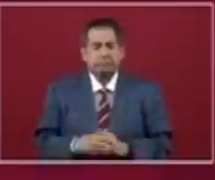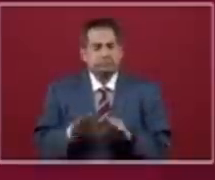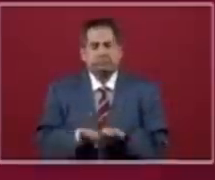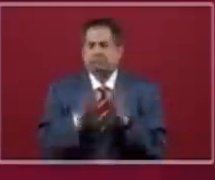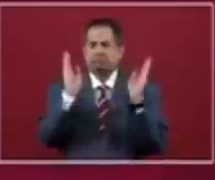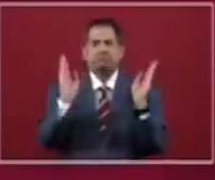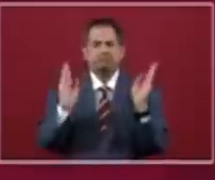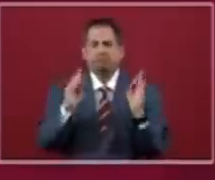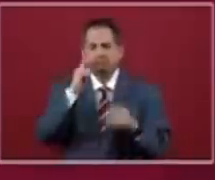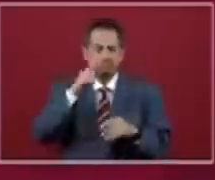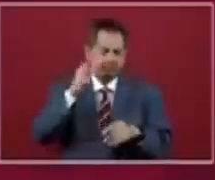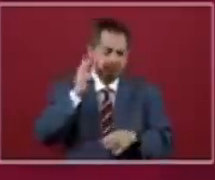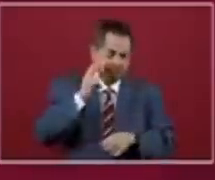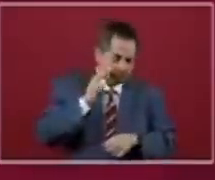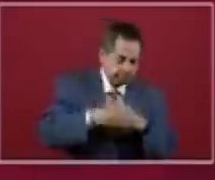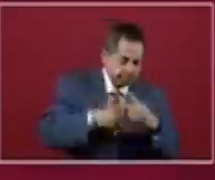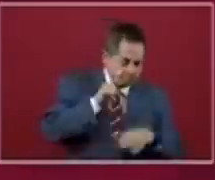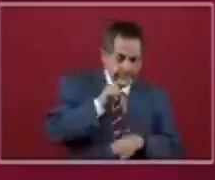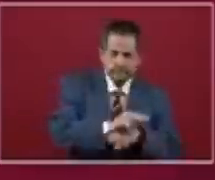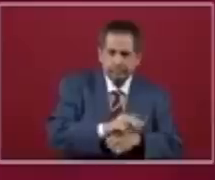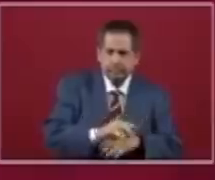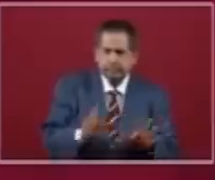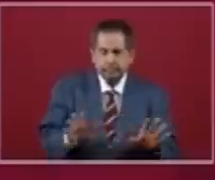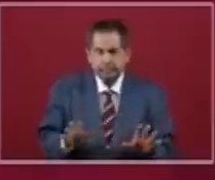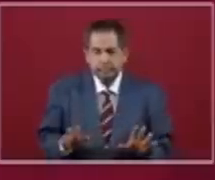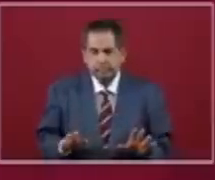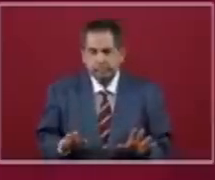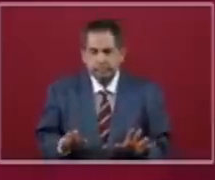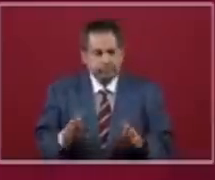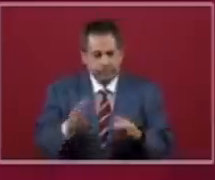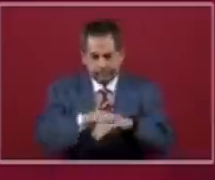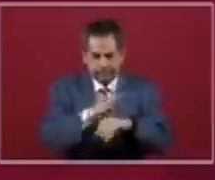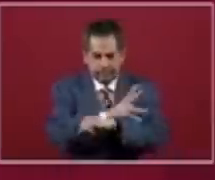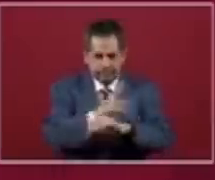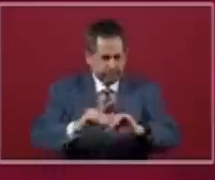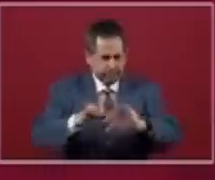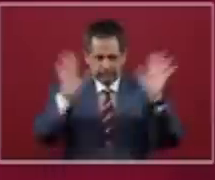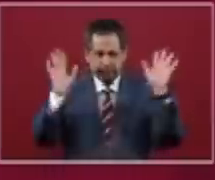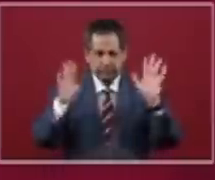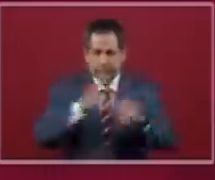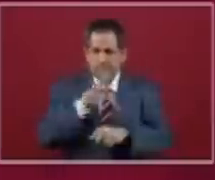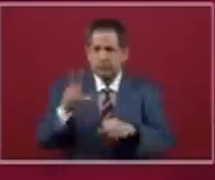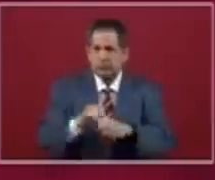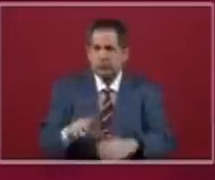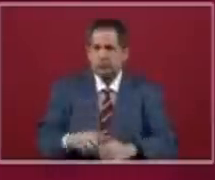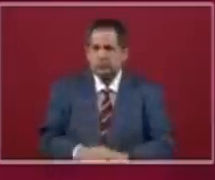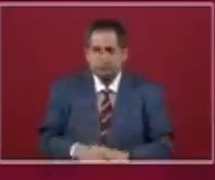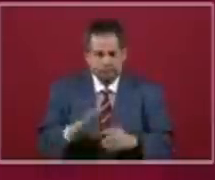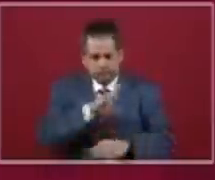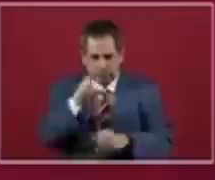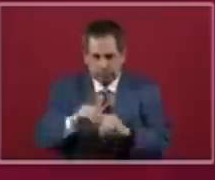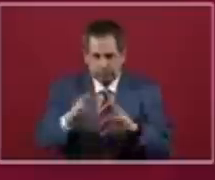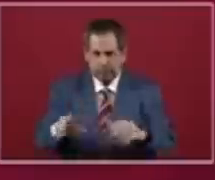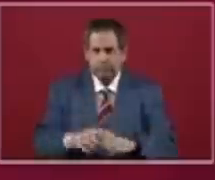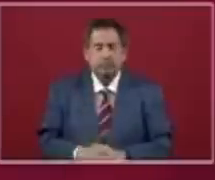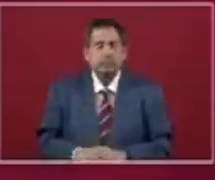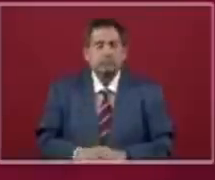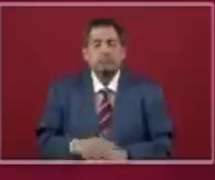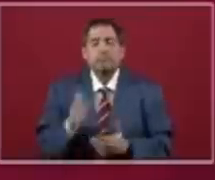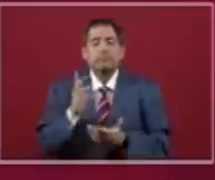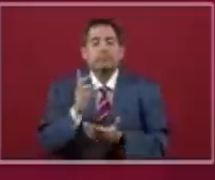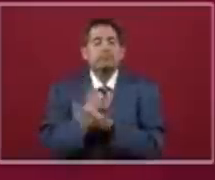abren los expedientes. O sea, transparencia completa, total.